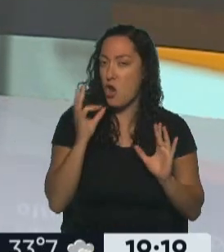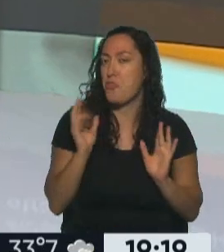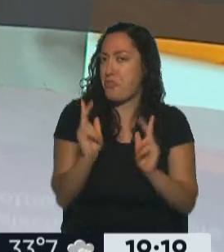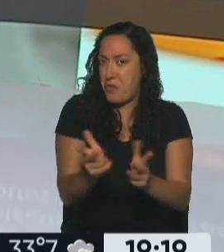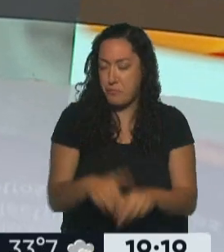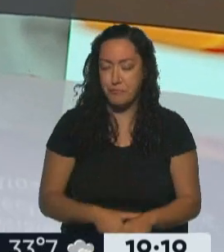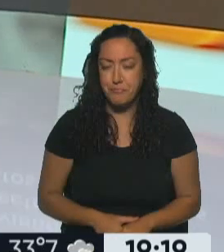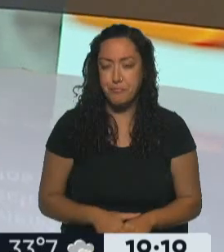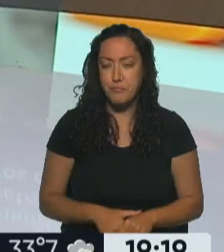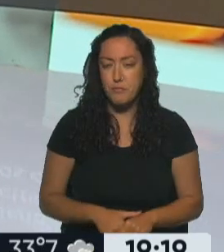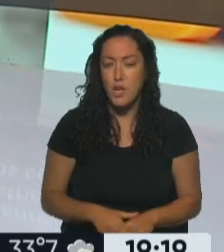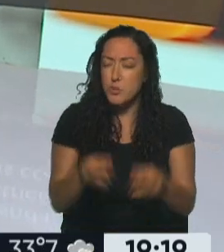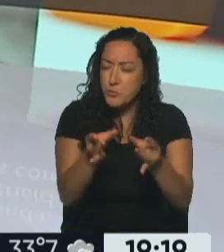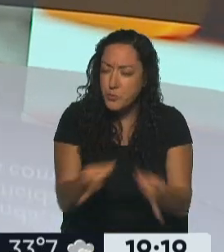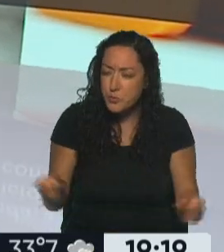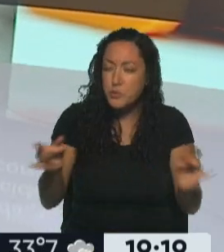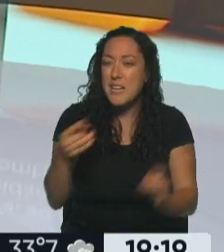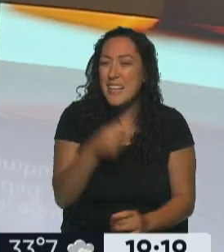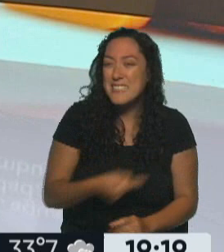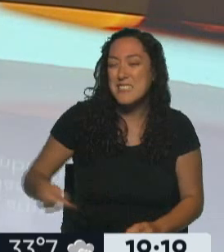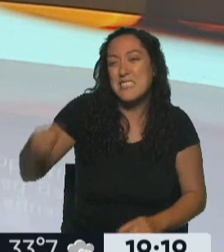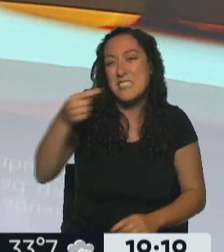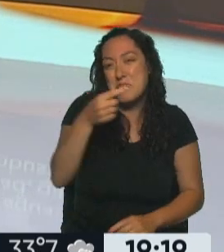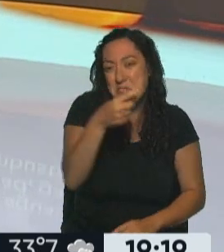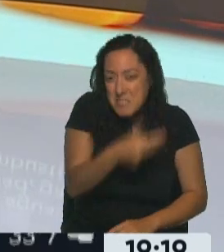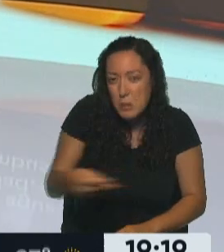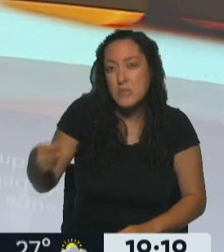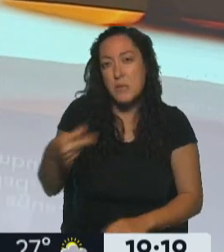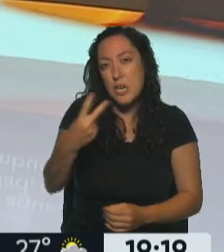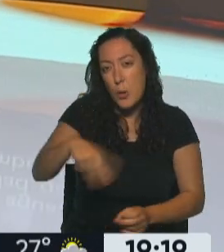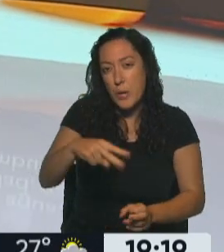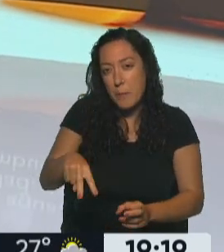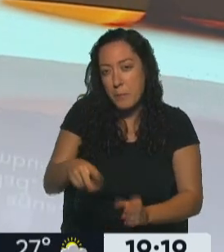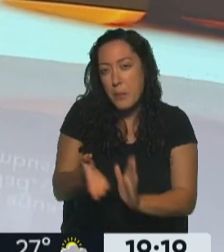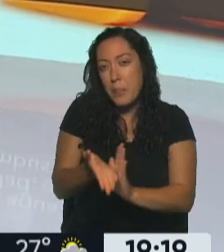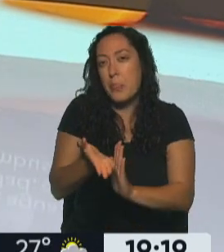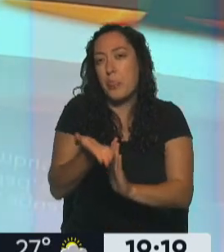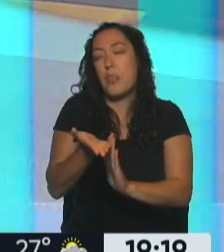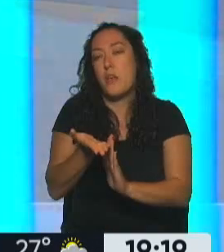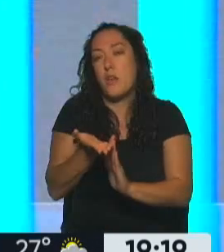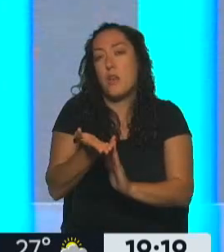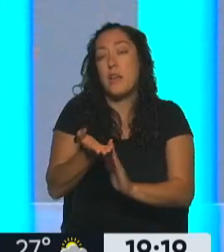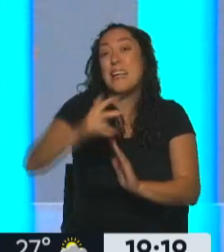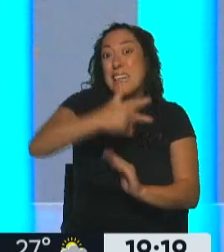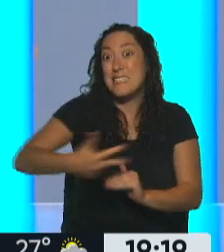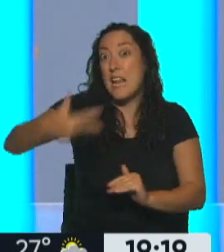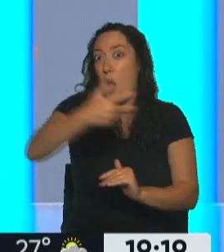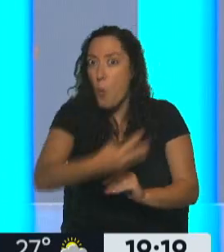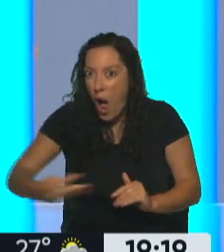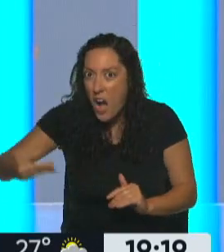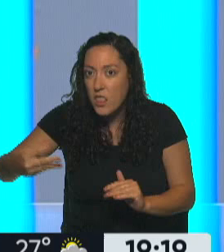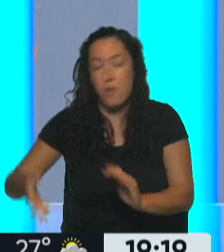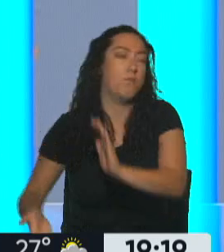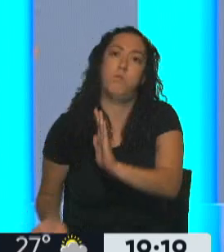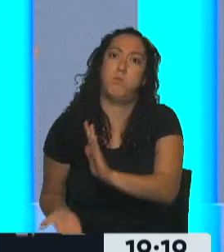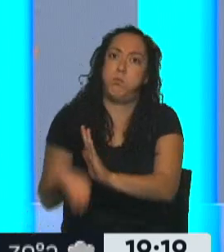Hubo una suba muy leve en las dos primeras semanas de noviembre, mucho más fuerte en las últimas dos semanas de noviembre, cuando ya se hablaba